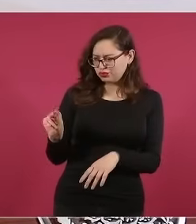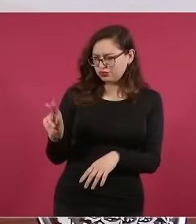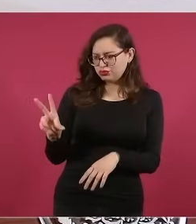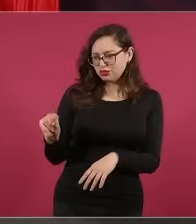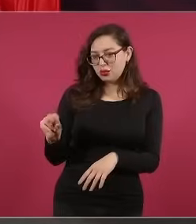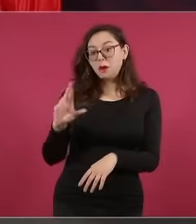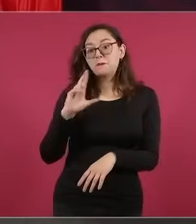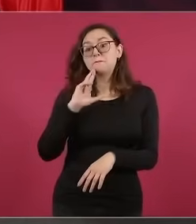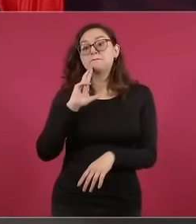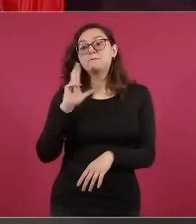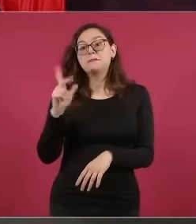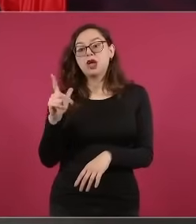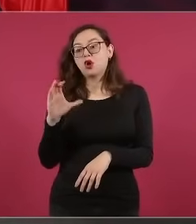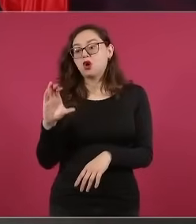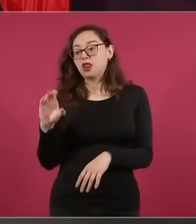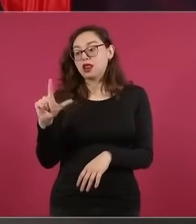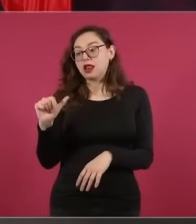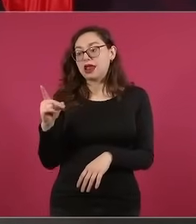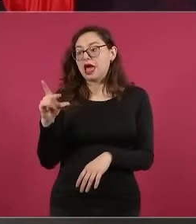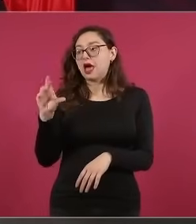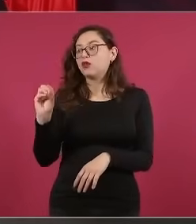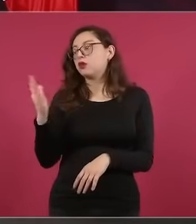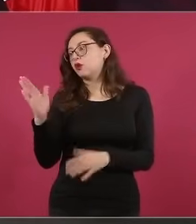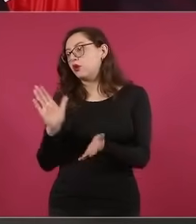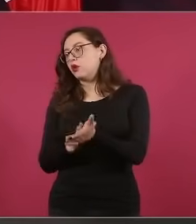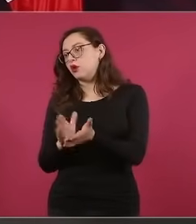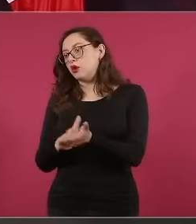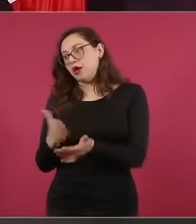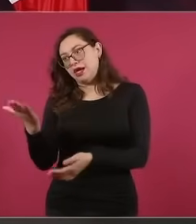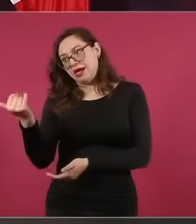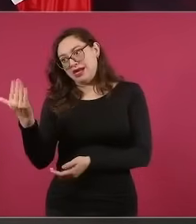Claudio les devuelva el dinero, los estafó.